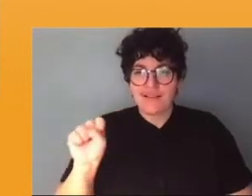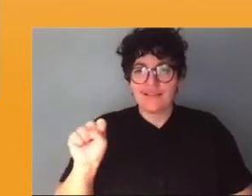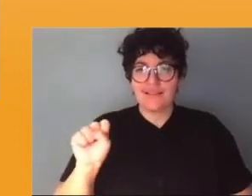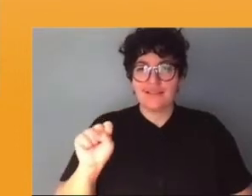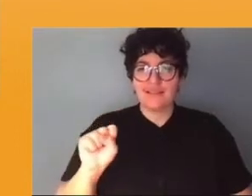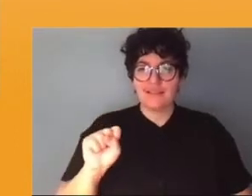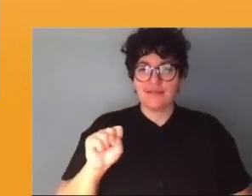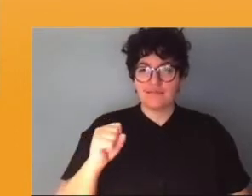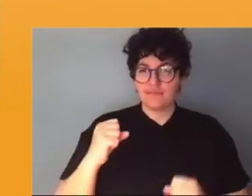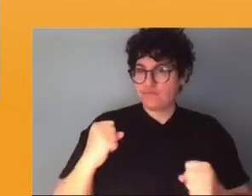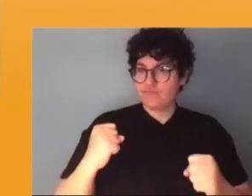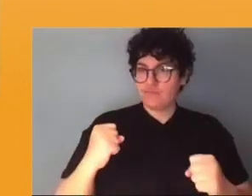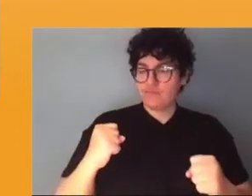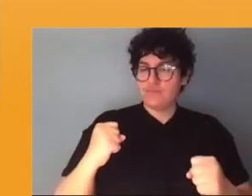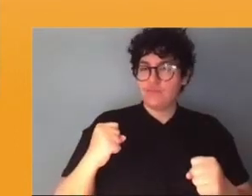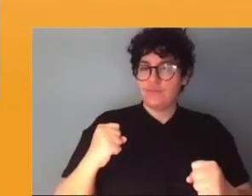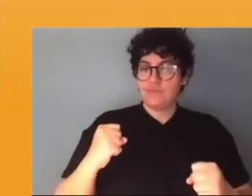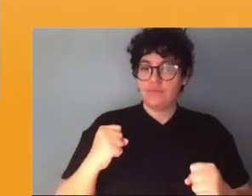estaba